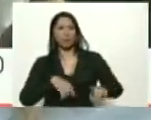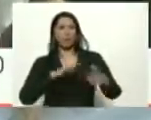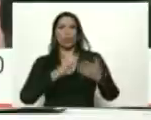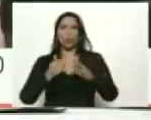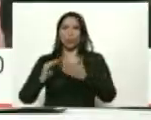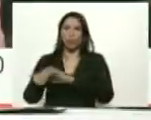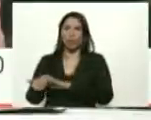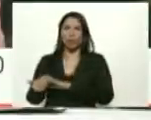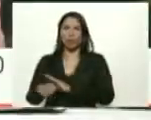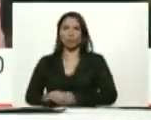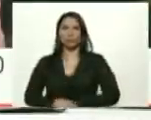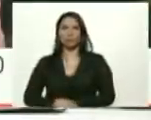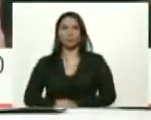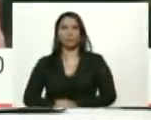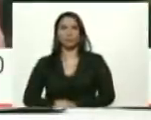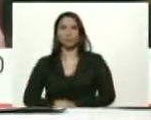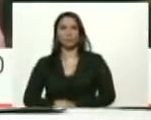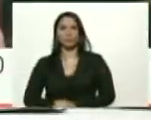comunera,